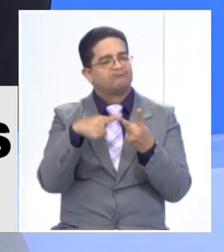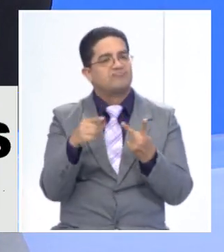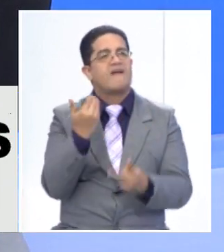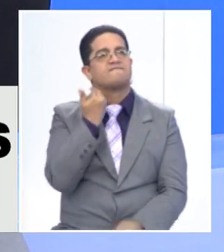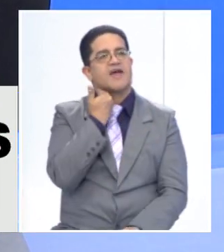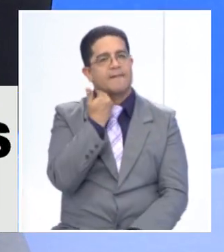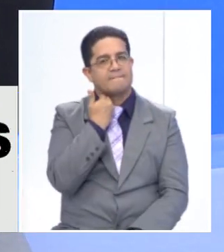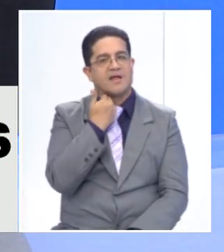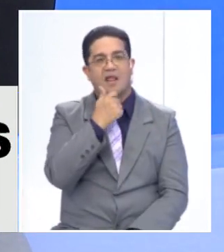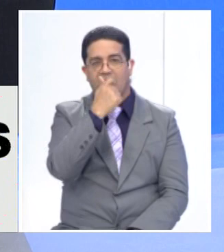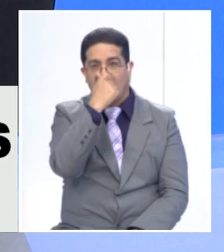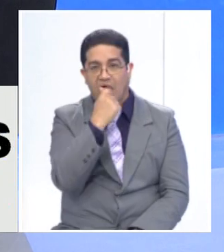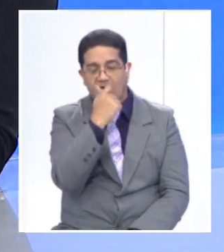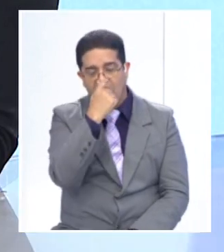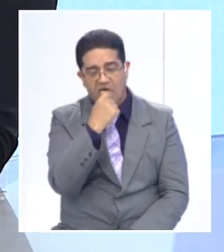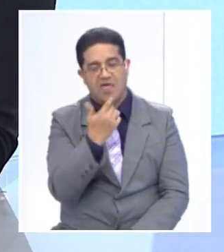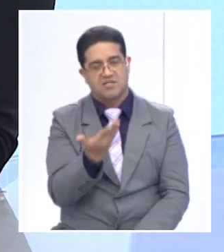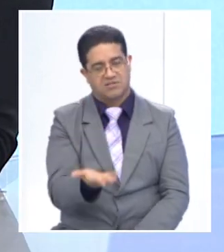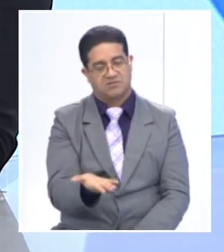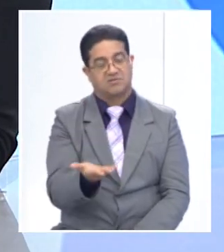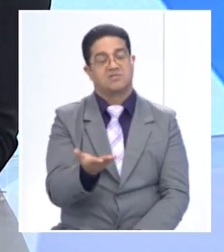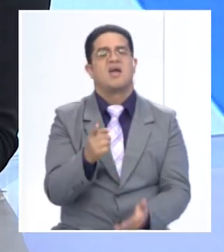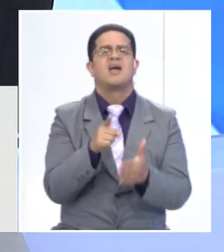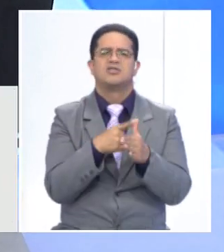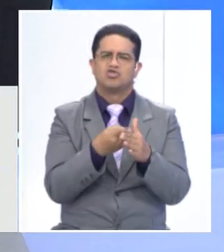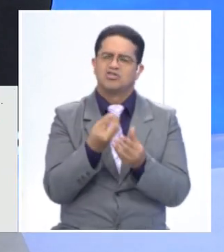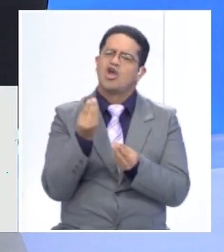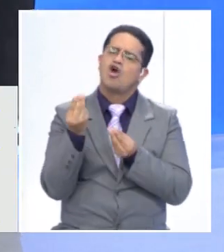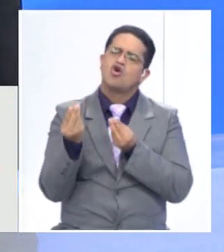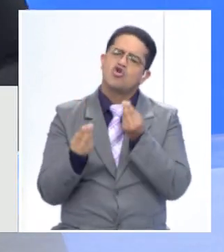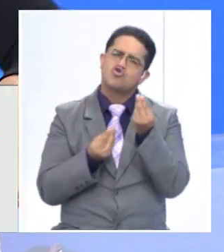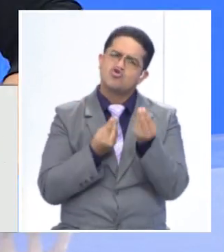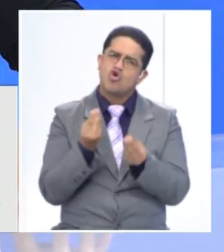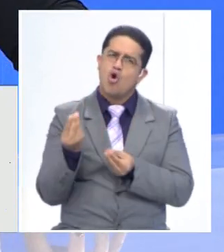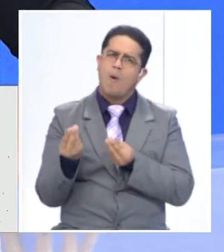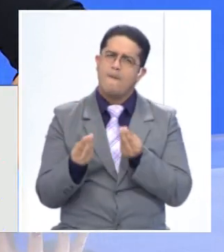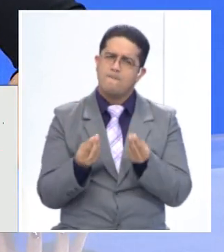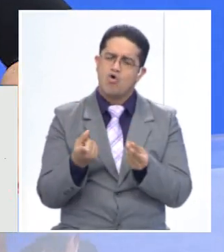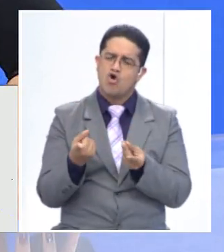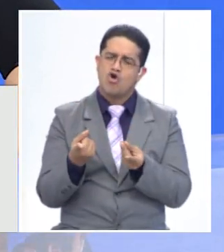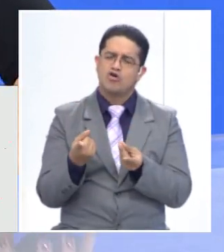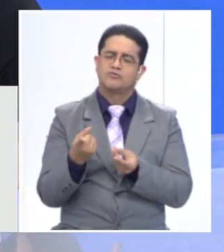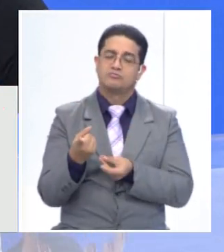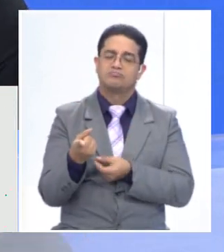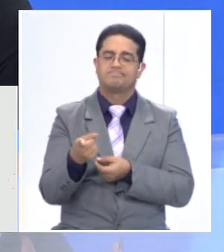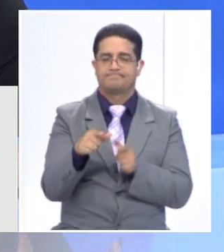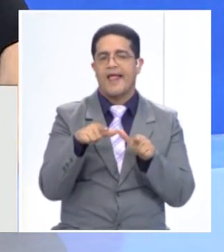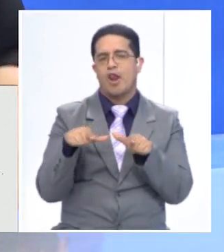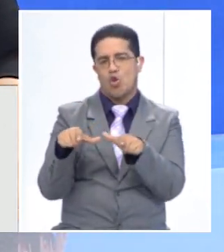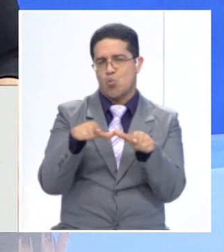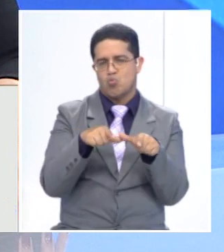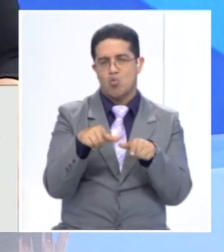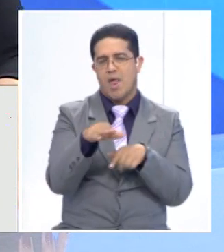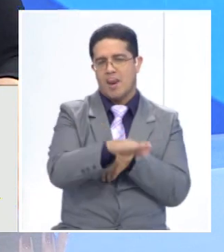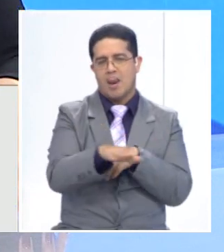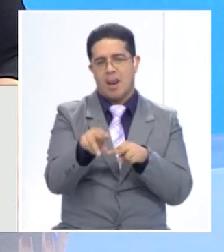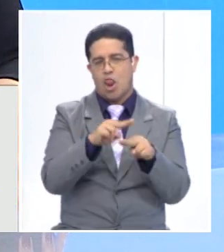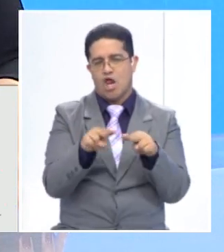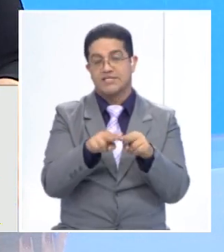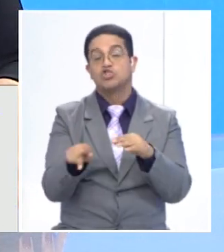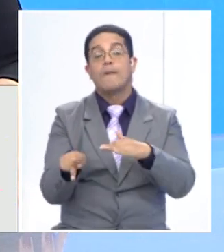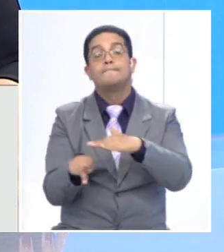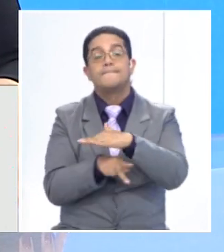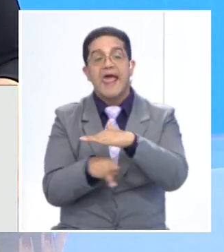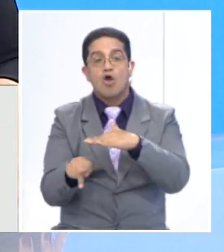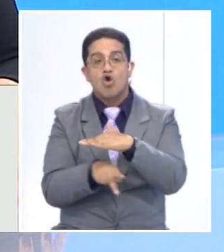con moquillo, con gripe, entre otros. Entonces, ¿cómo hacer, tanto desde la guardería, desde el lugar donde están recibiendo estos niños, y también cómo